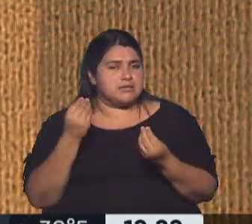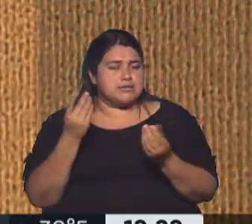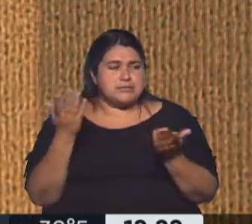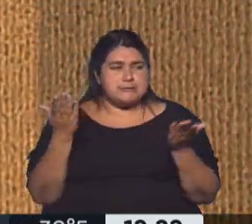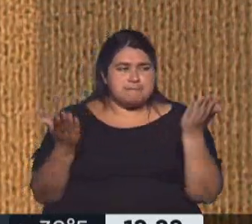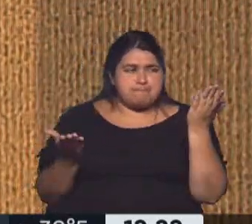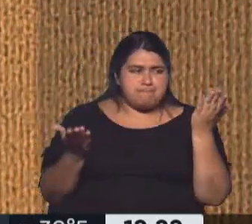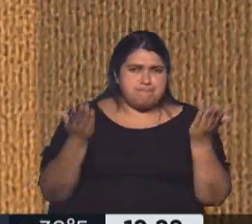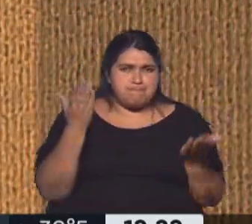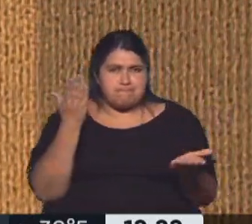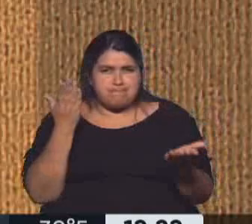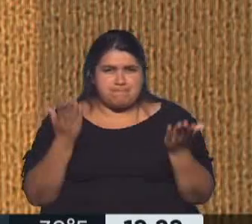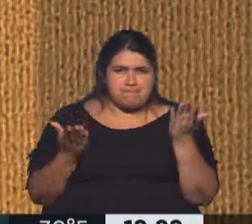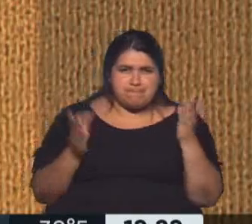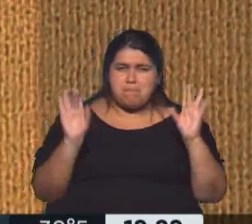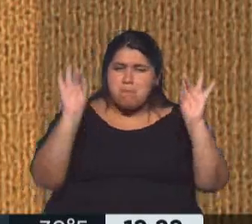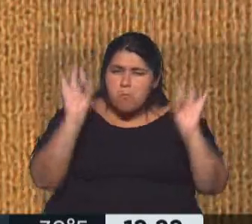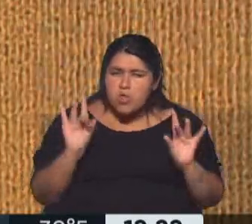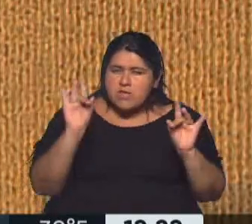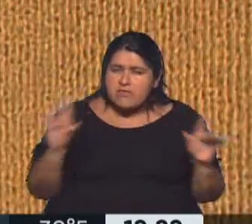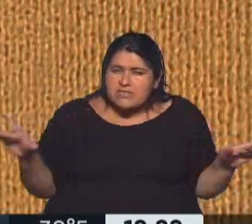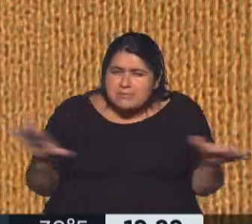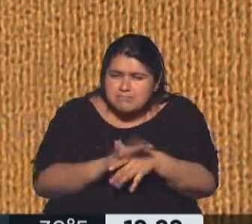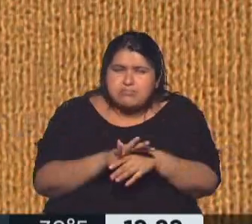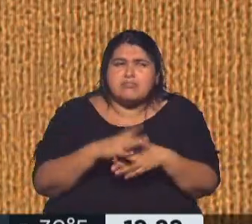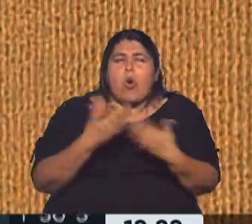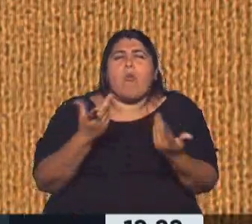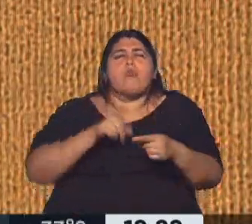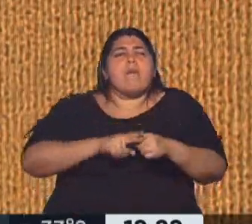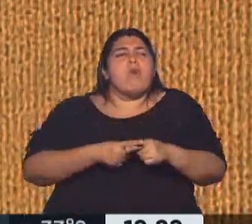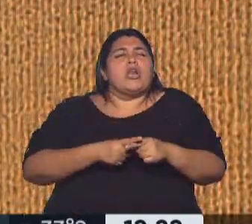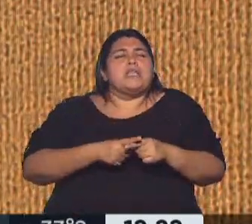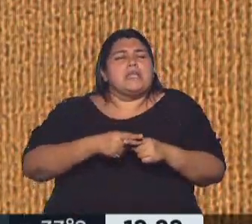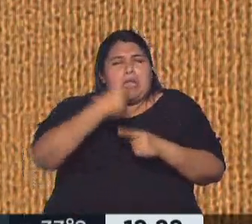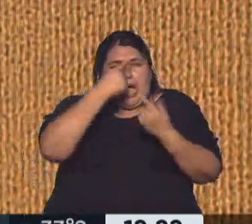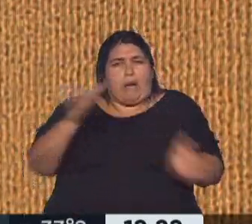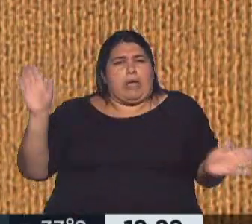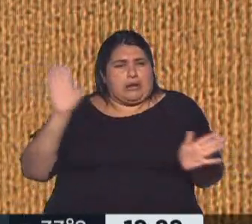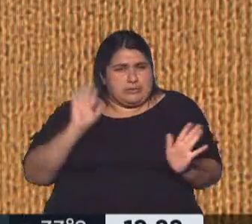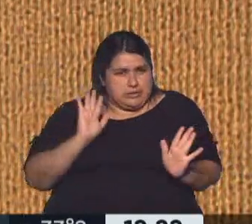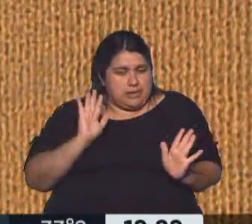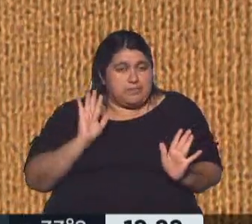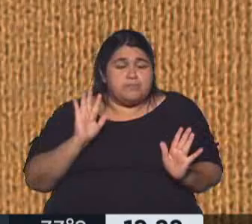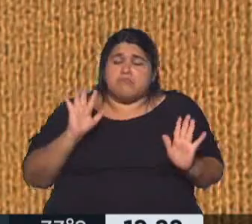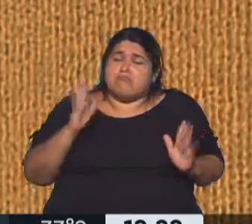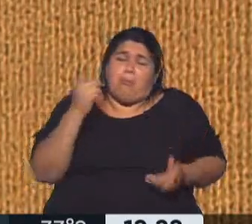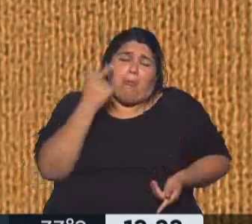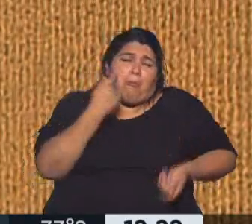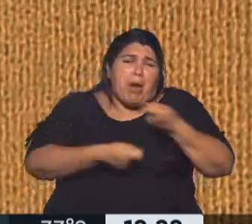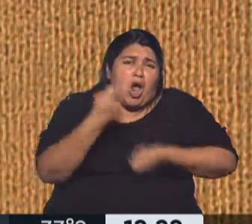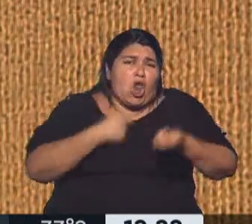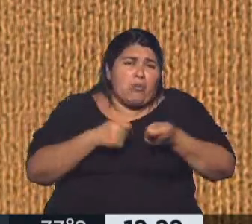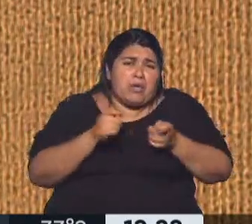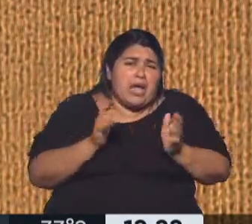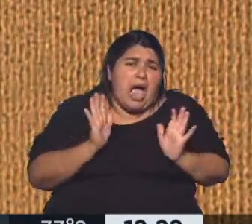pueda aplicar acríticamente una teoría liberal. Que uno pueda decir, bueno, los mercados funcionan así, las economías en el